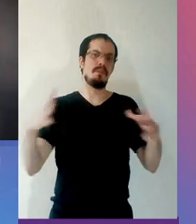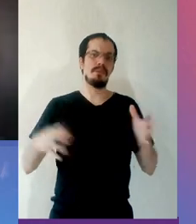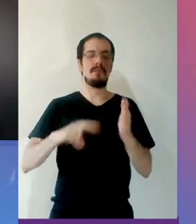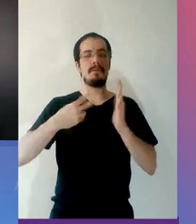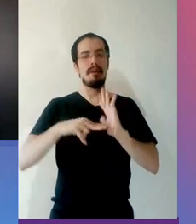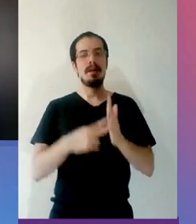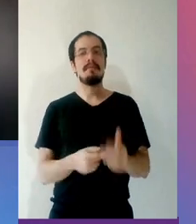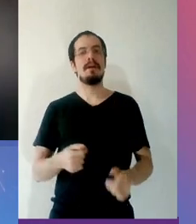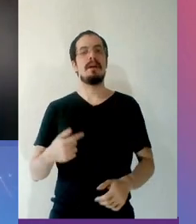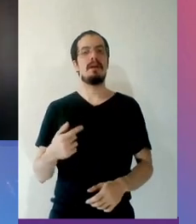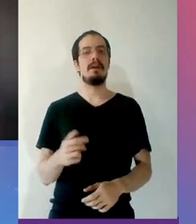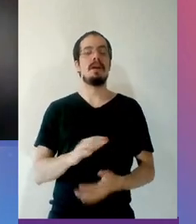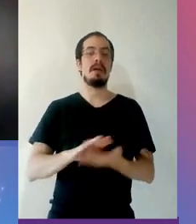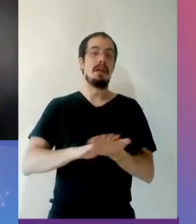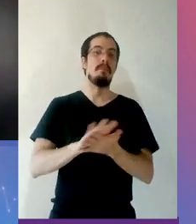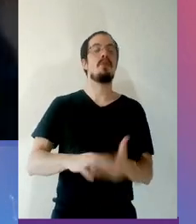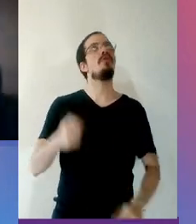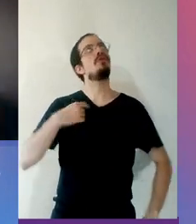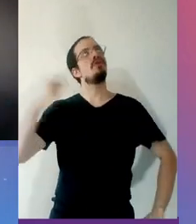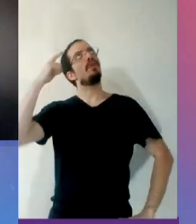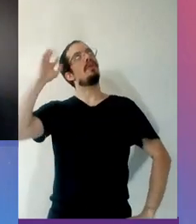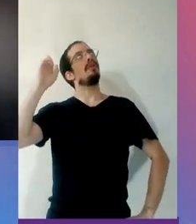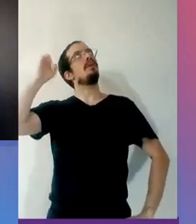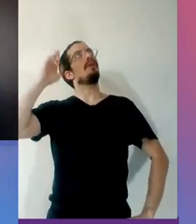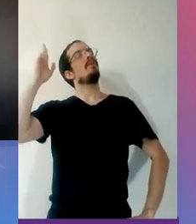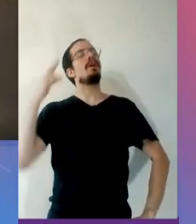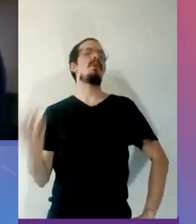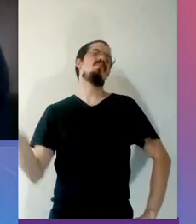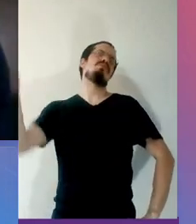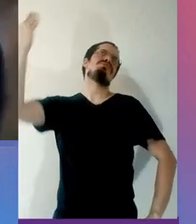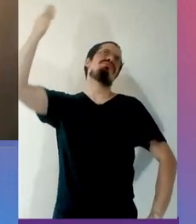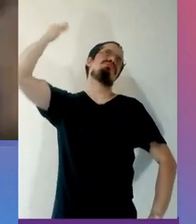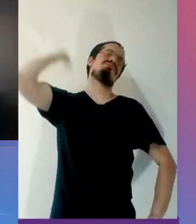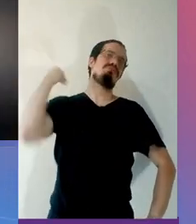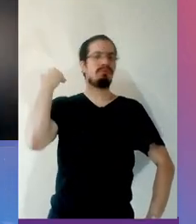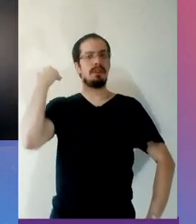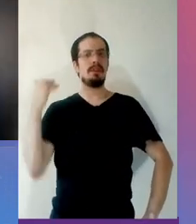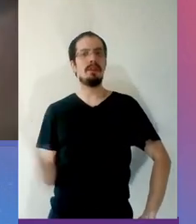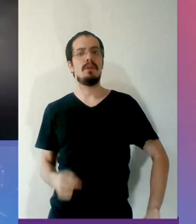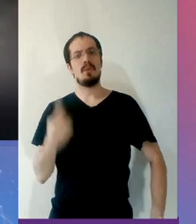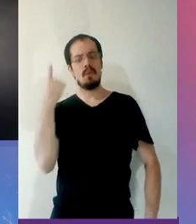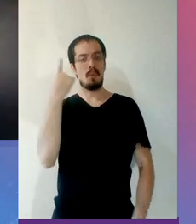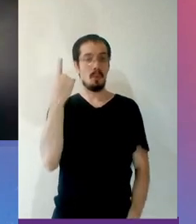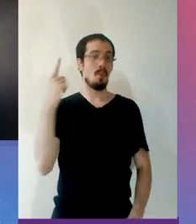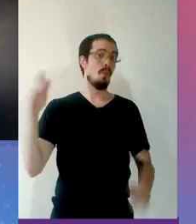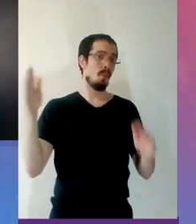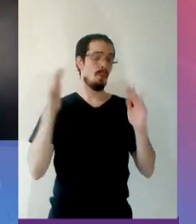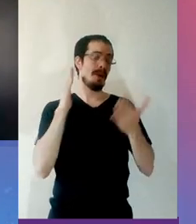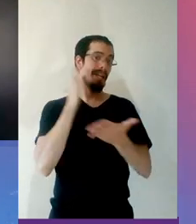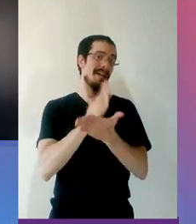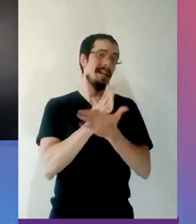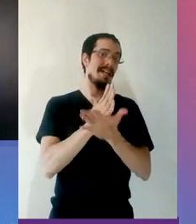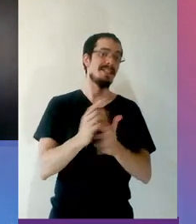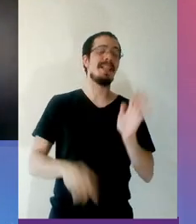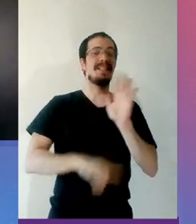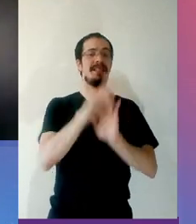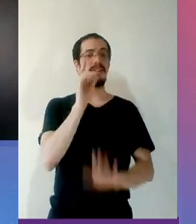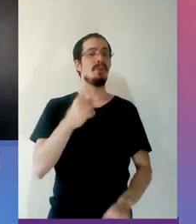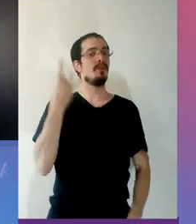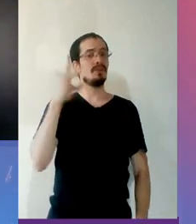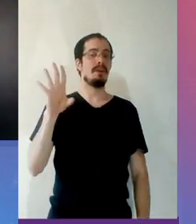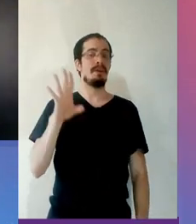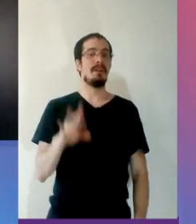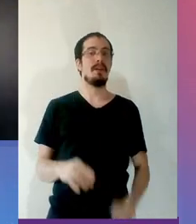yo de haber tenido una clase también en el siglo pasado, una clase de desarrollo y para contar, en que uno tenía que aprender las cosas así de memoria